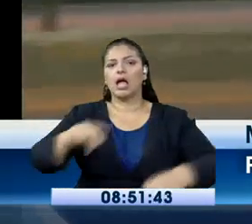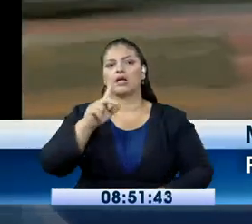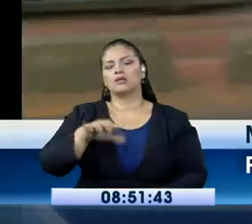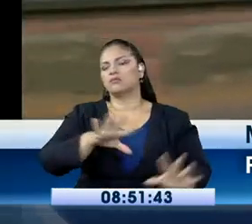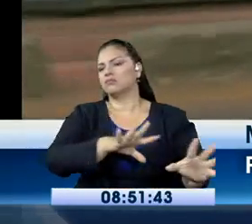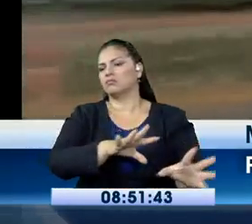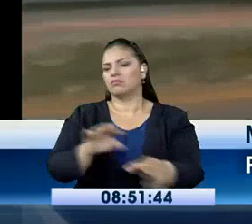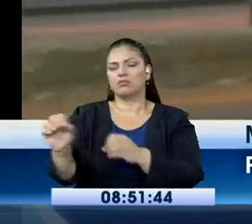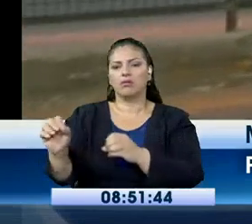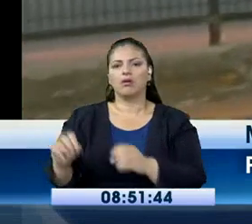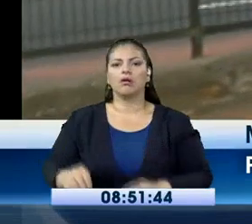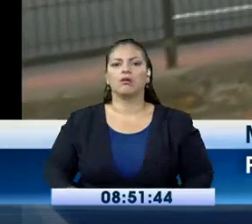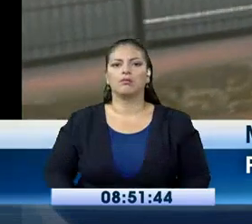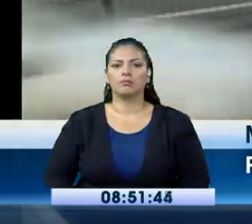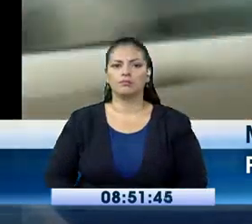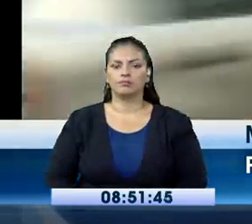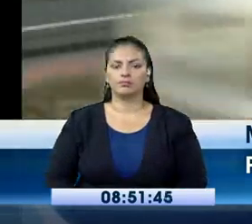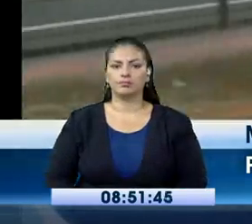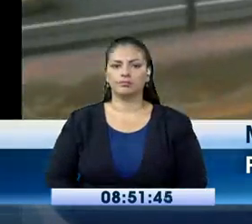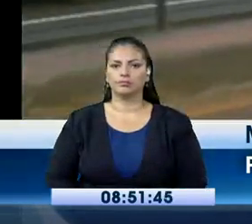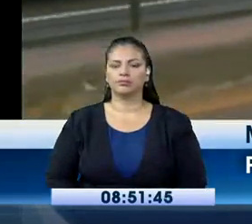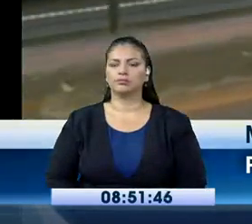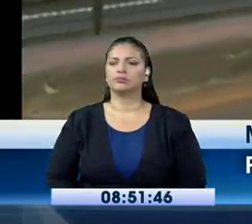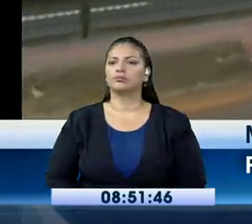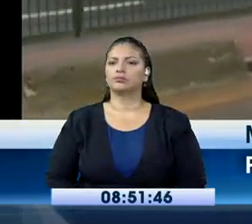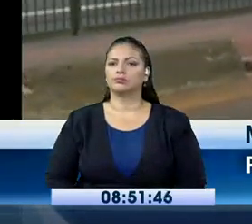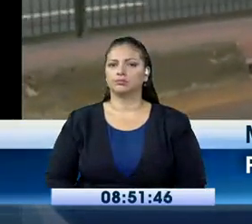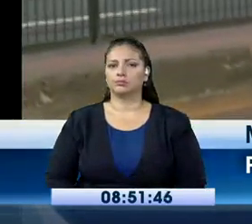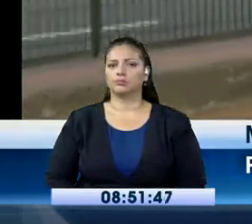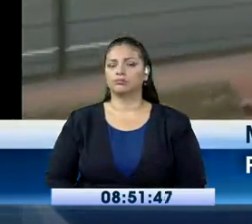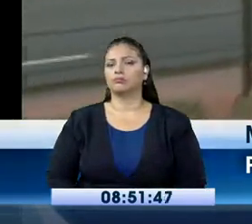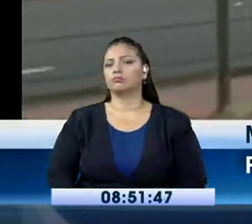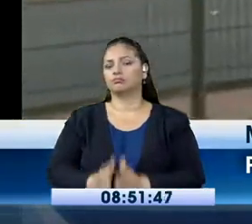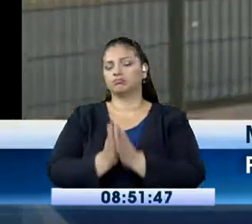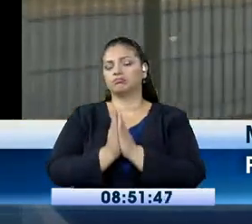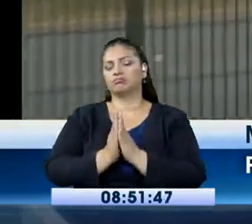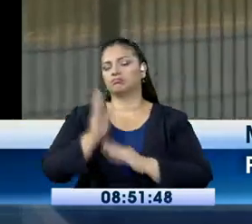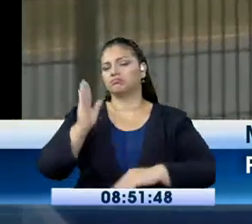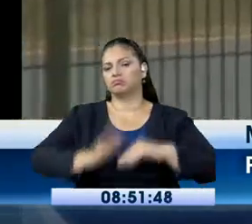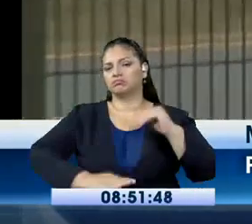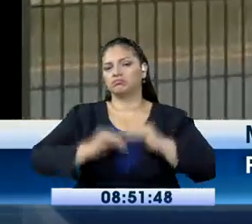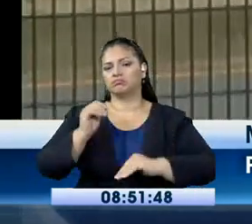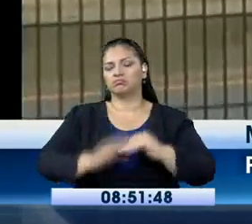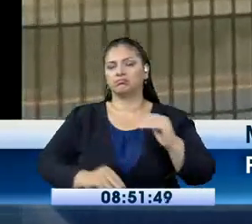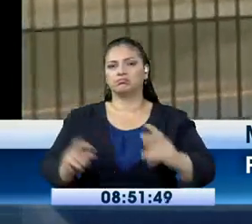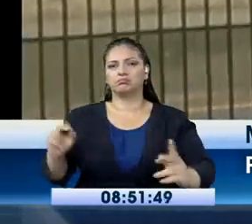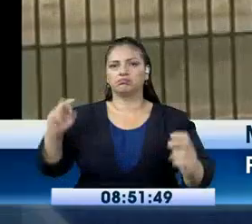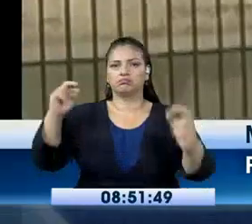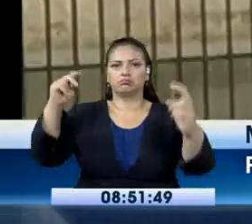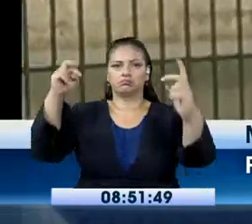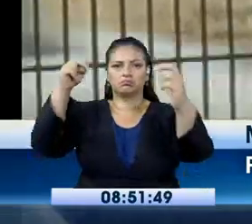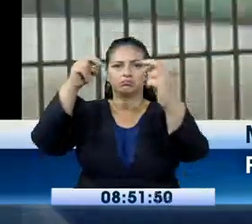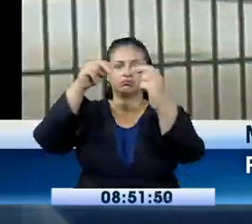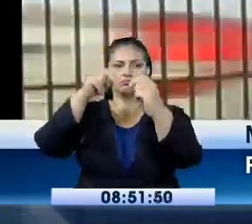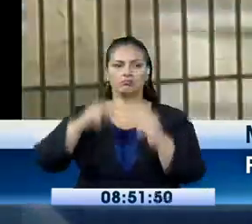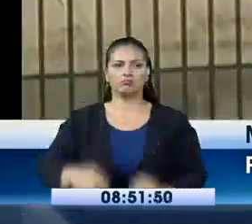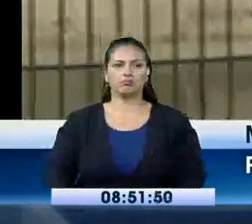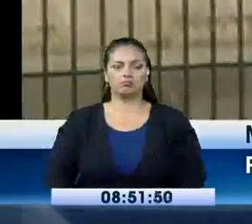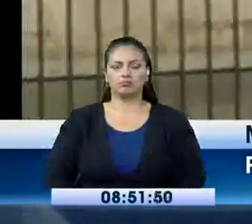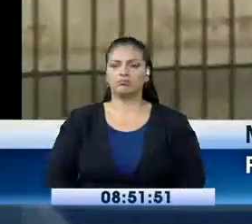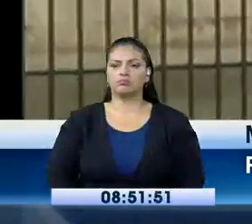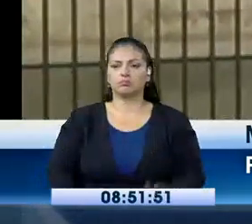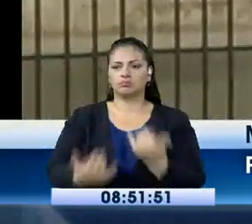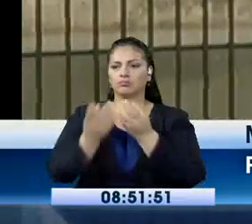vez, la construcción de un paso peatonal elevado. Dialogamos inmediatamente con los habitantes de la